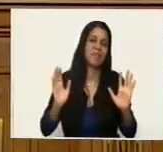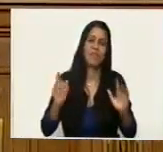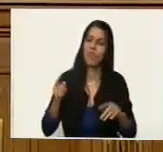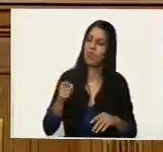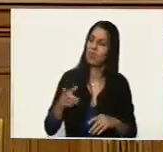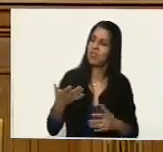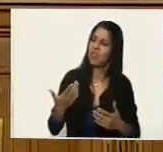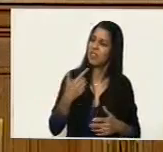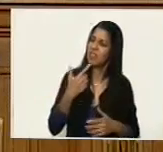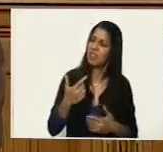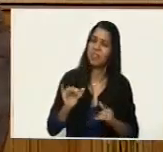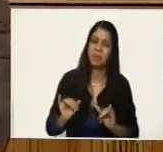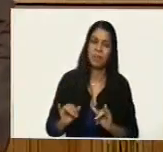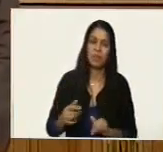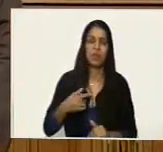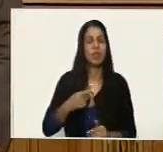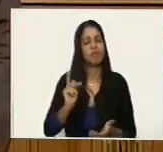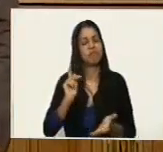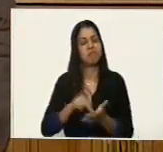presidente, yo lo voy a decir aquí.